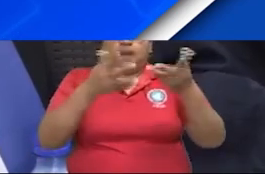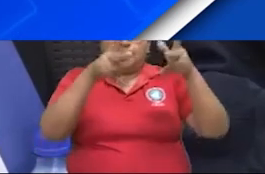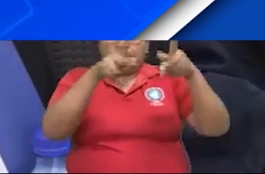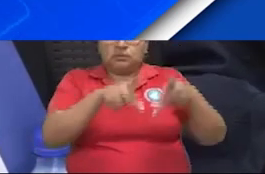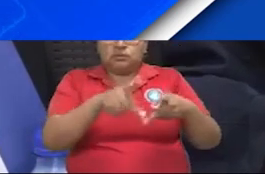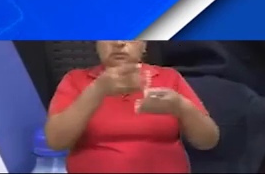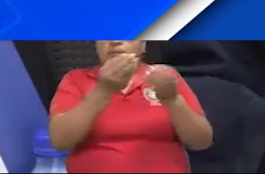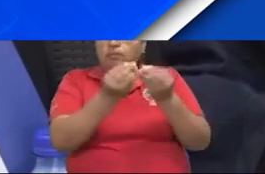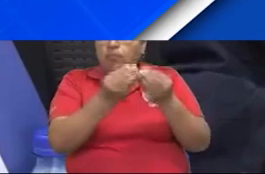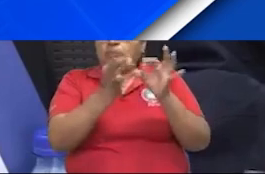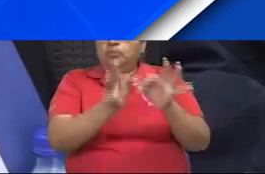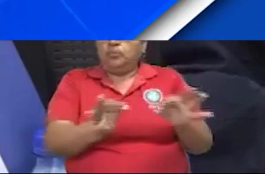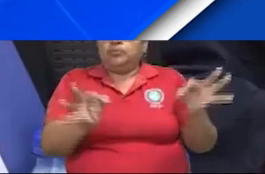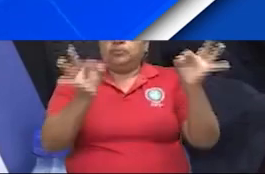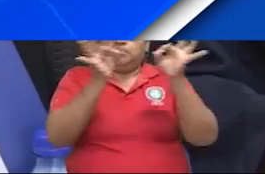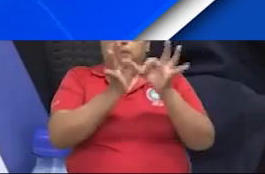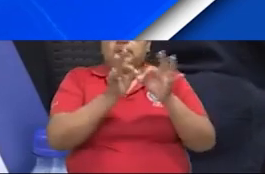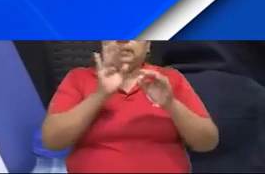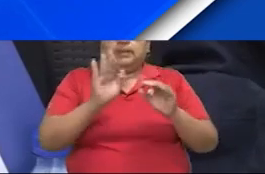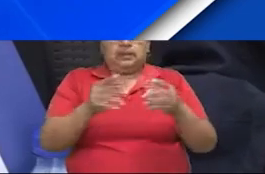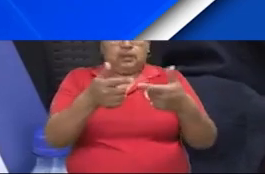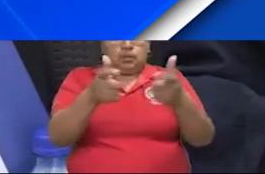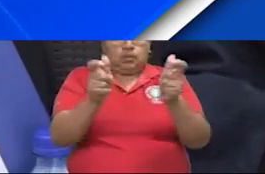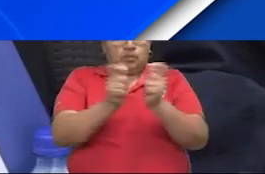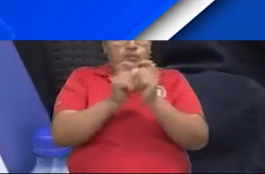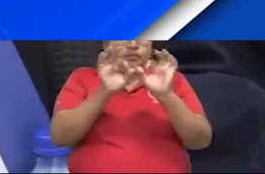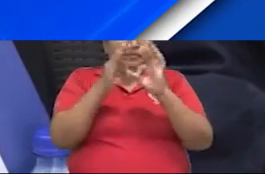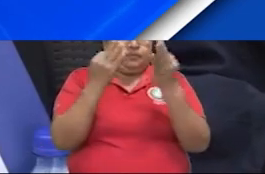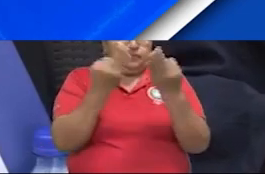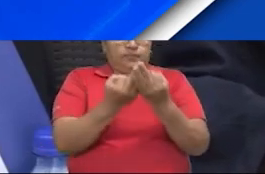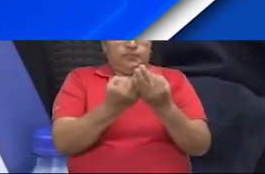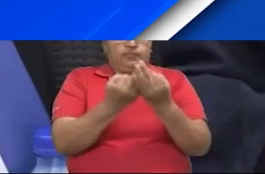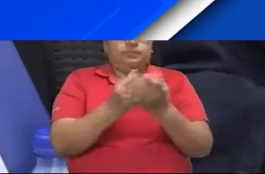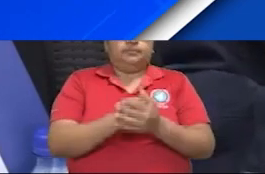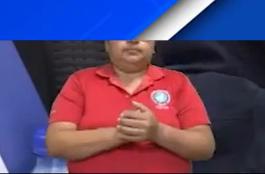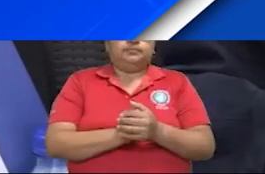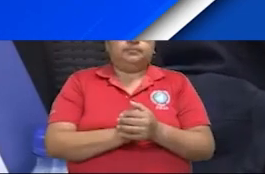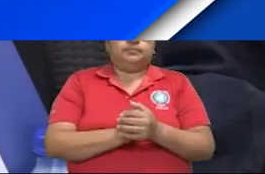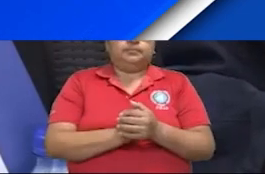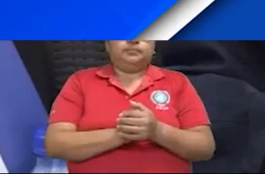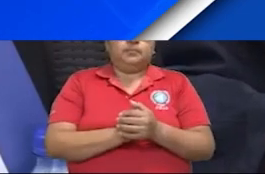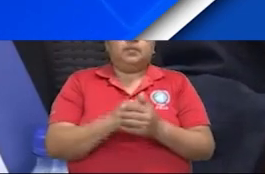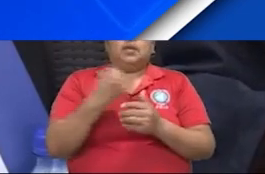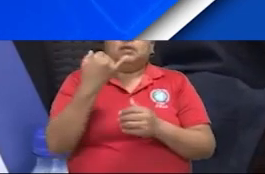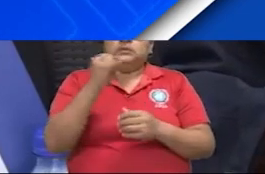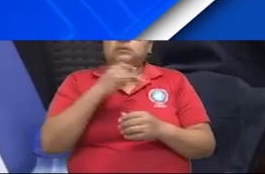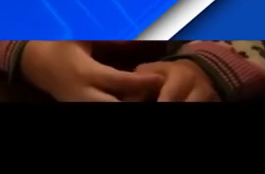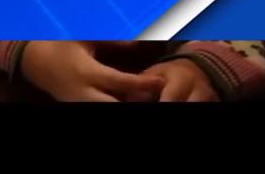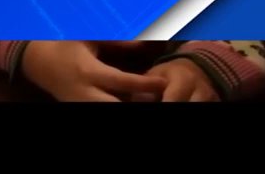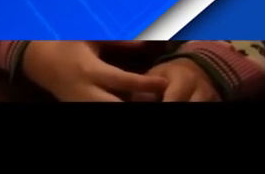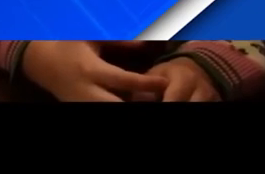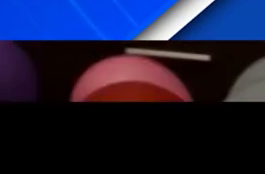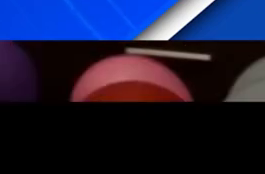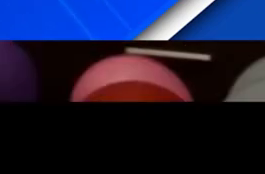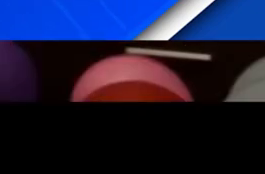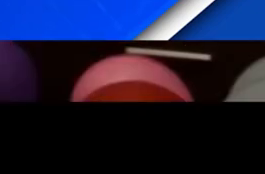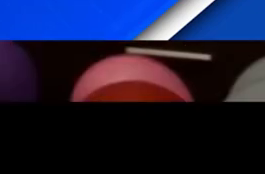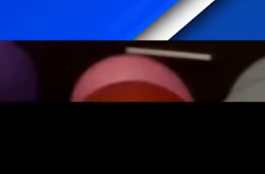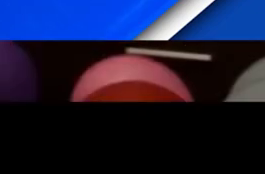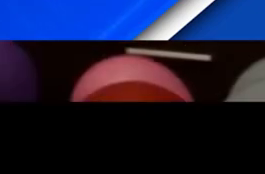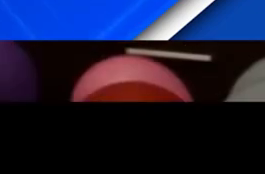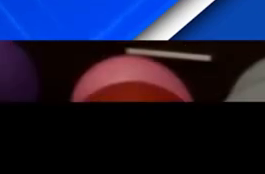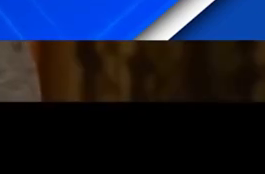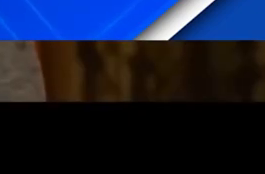seres tan importantes dentro del seno familiar. Es necesario mencionar que no es lo